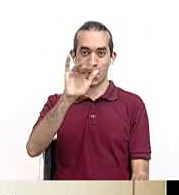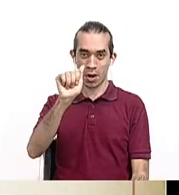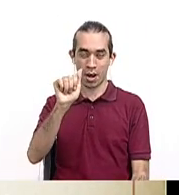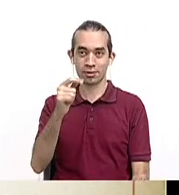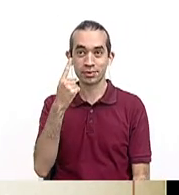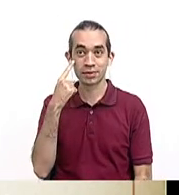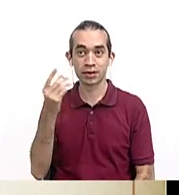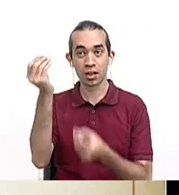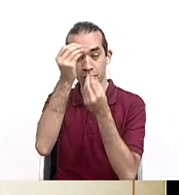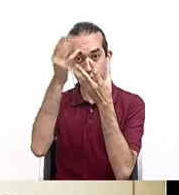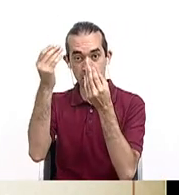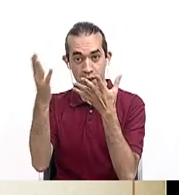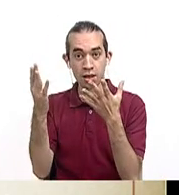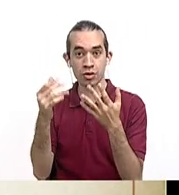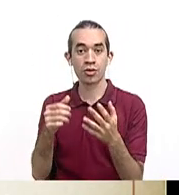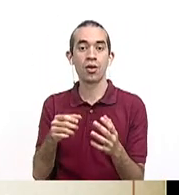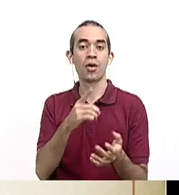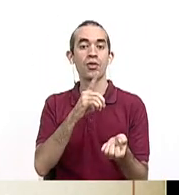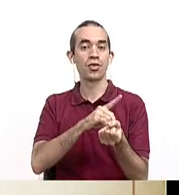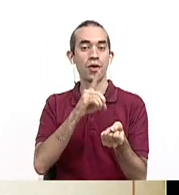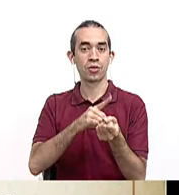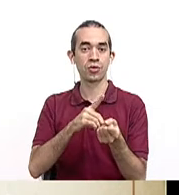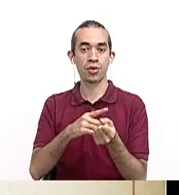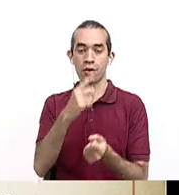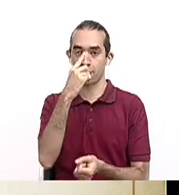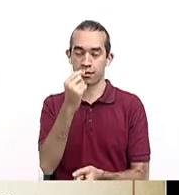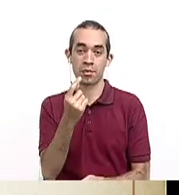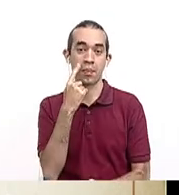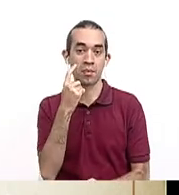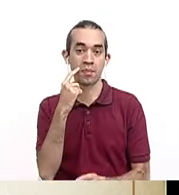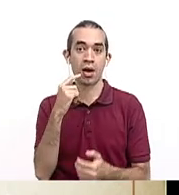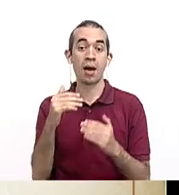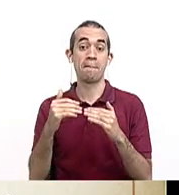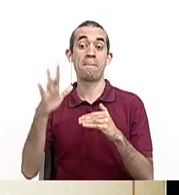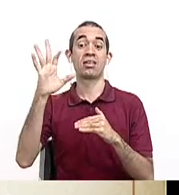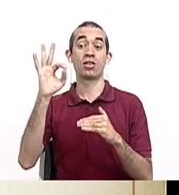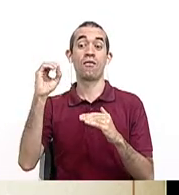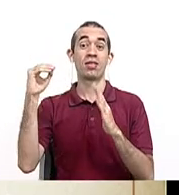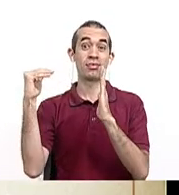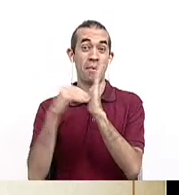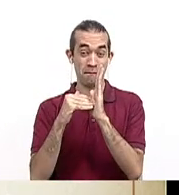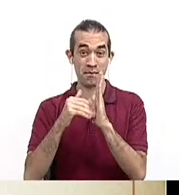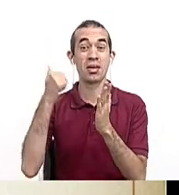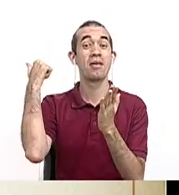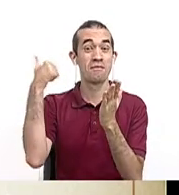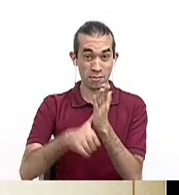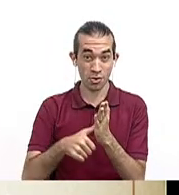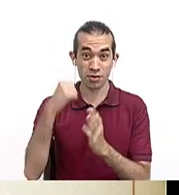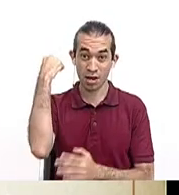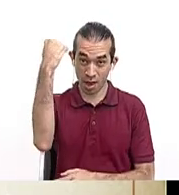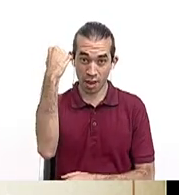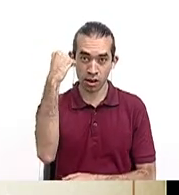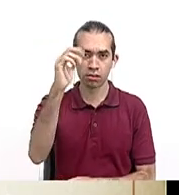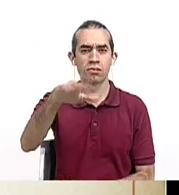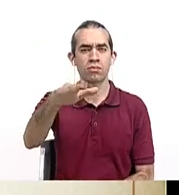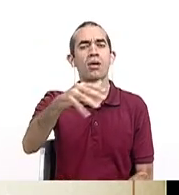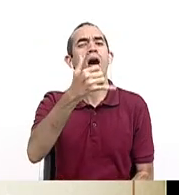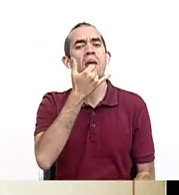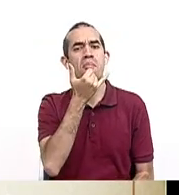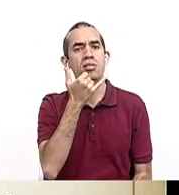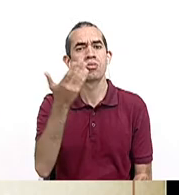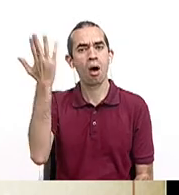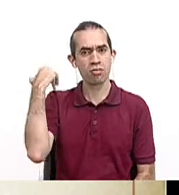que el doctor guardia ganó por más de 90 mil votos qué les parece si vamos a ver un momentito qué ocurrió en aquellas